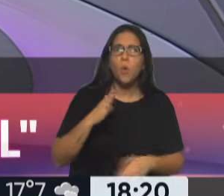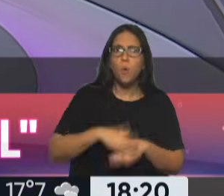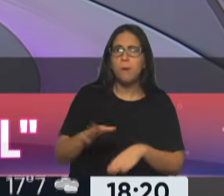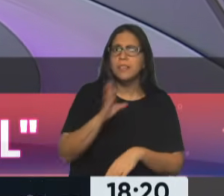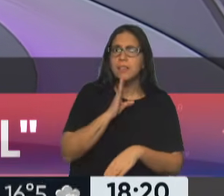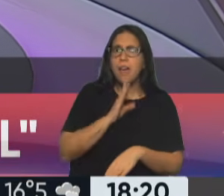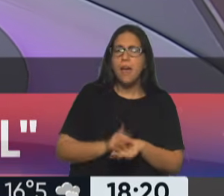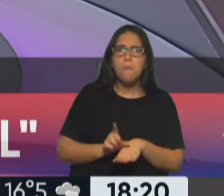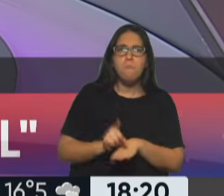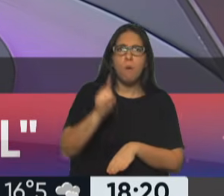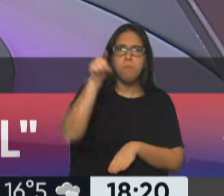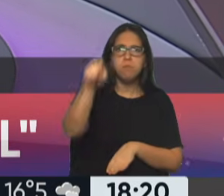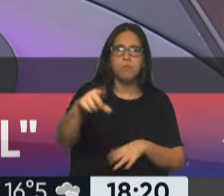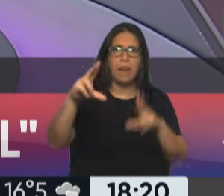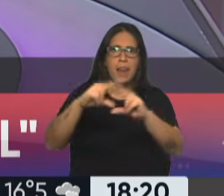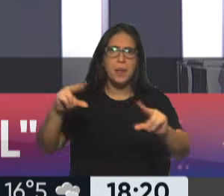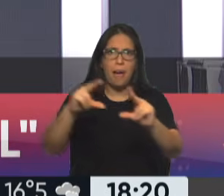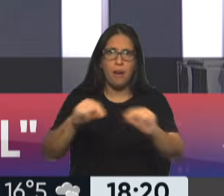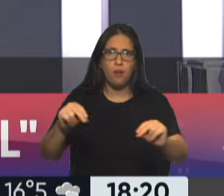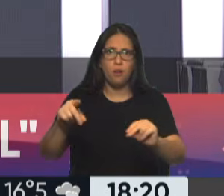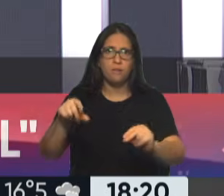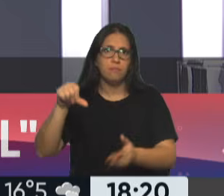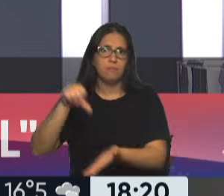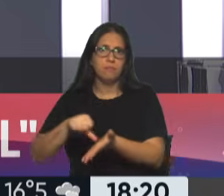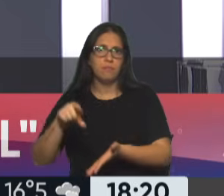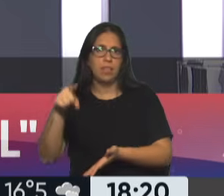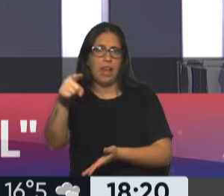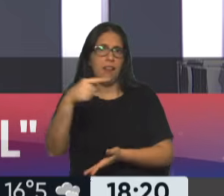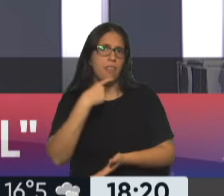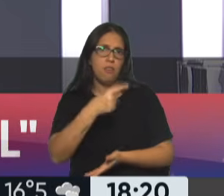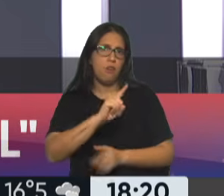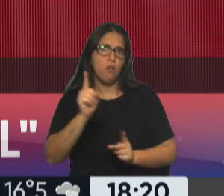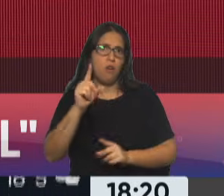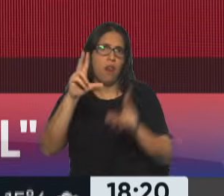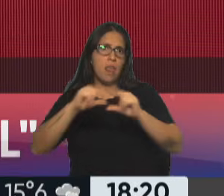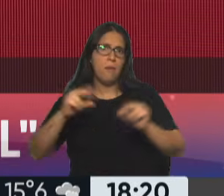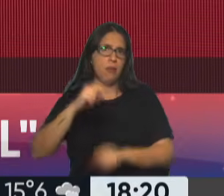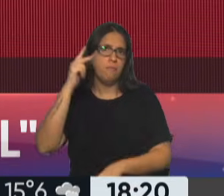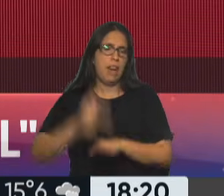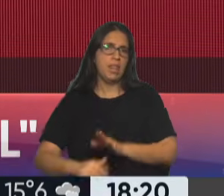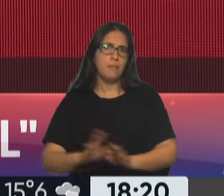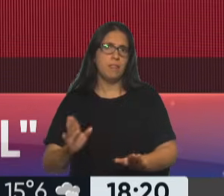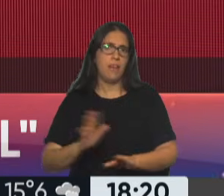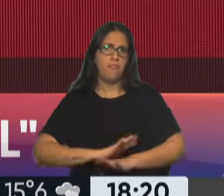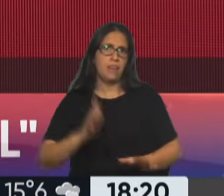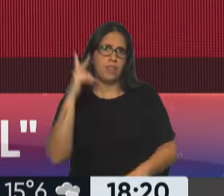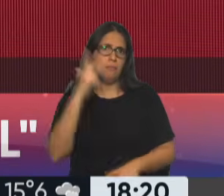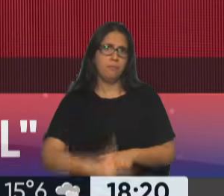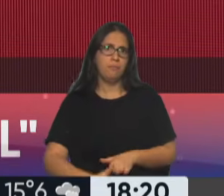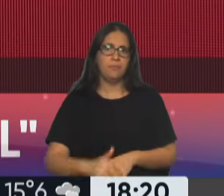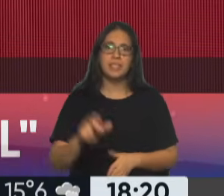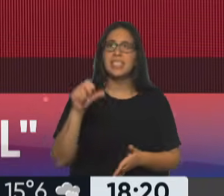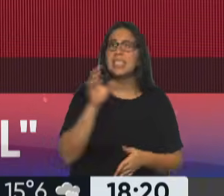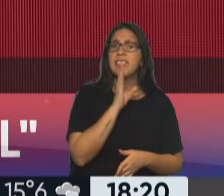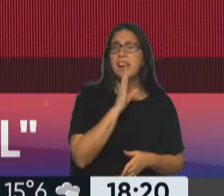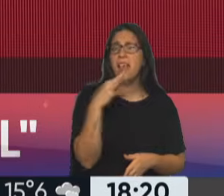Líbano, porque el Líbano también es una zona, y sobre todo para Irán, es de esas líneas rojas, ¿no? Por eso te preguntaba. No, sí, seguro. A ver, que Israel tiene que